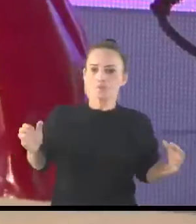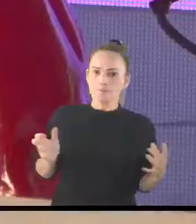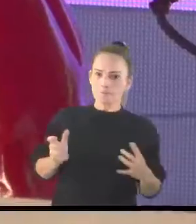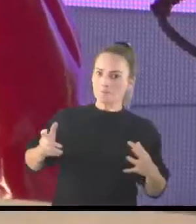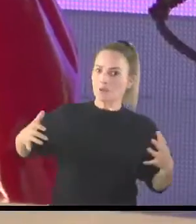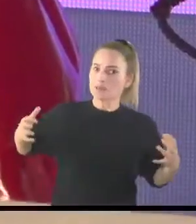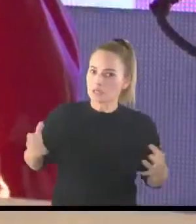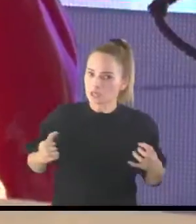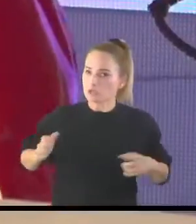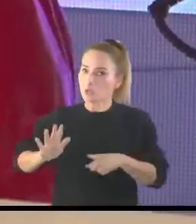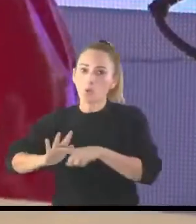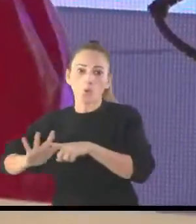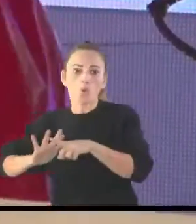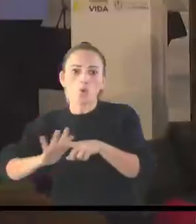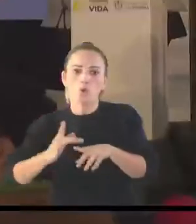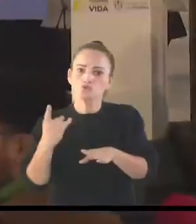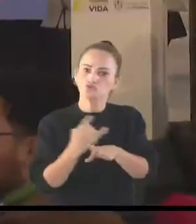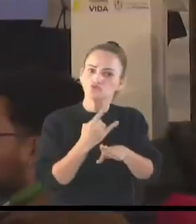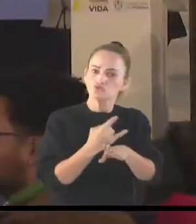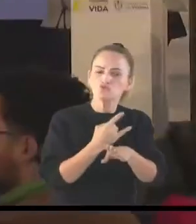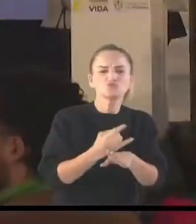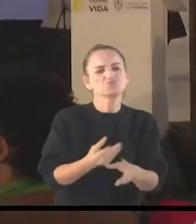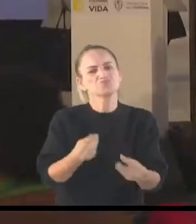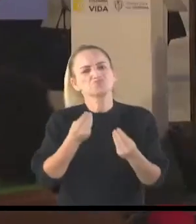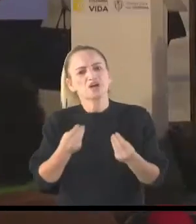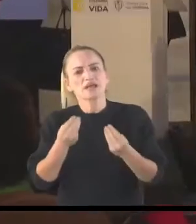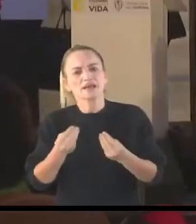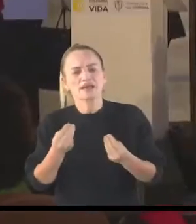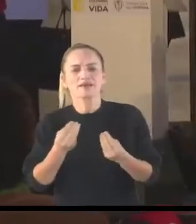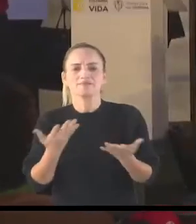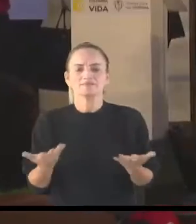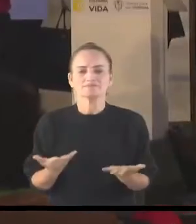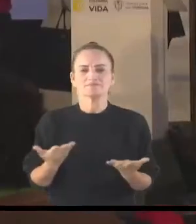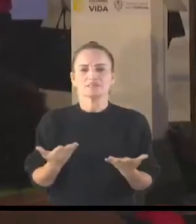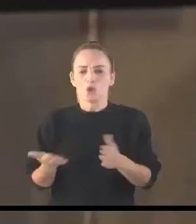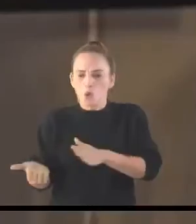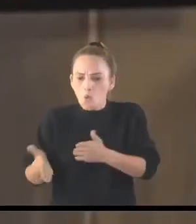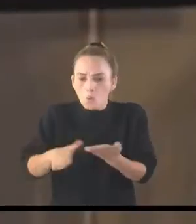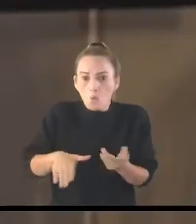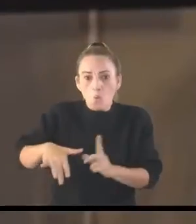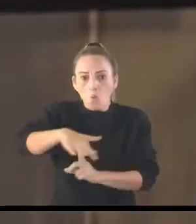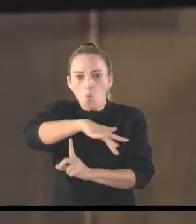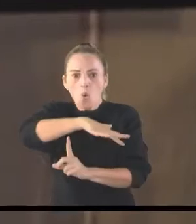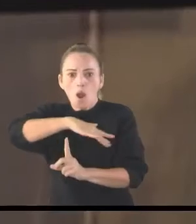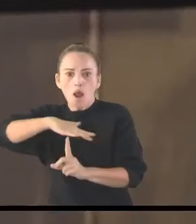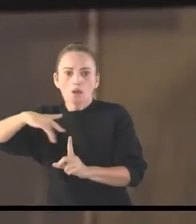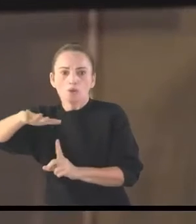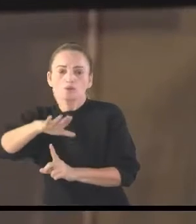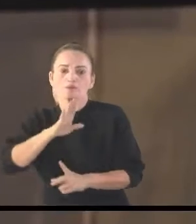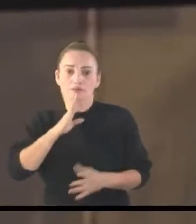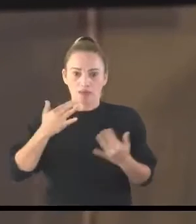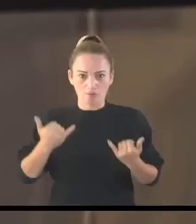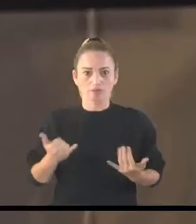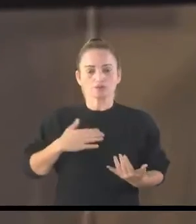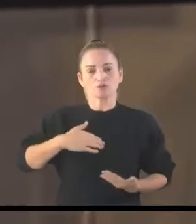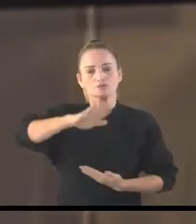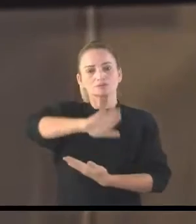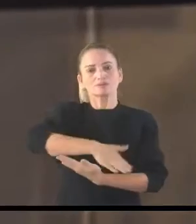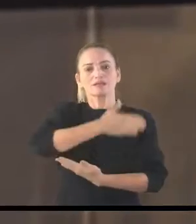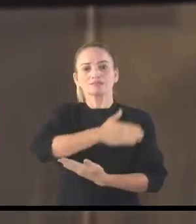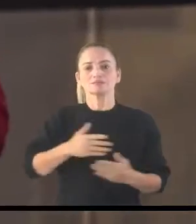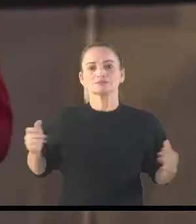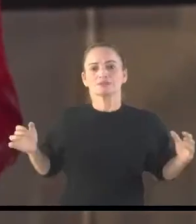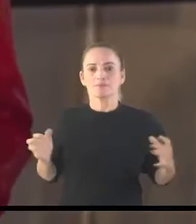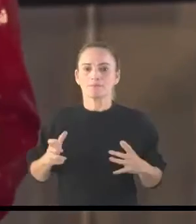fue usado, ¿sí? La música fue usada en esa danza de la muerte. Por eso les voy a interpretar un